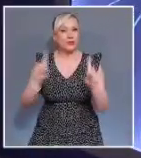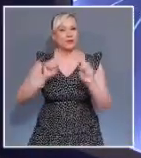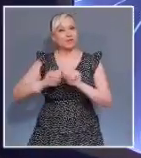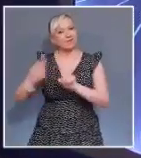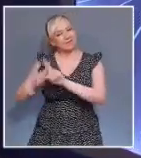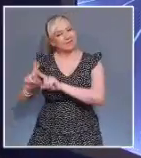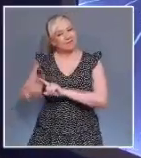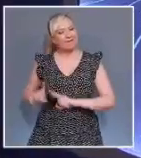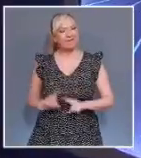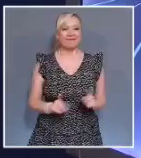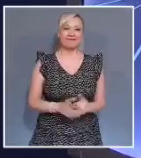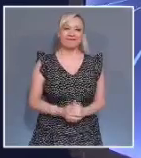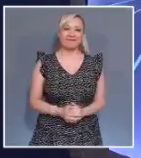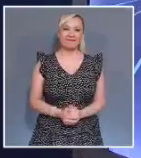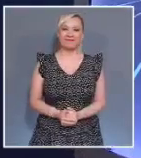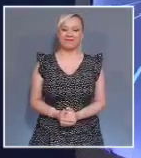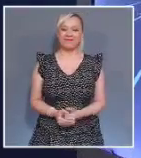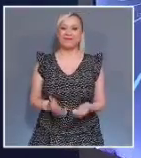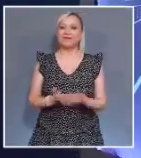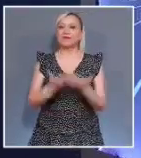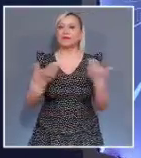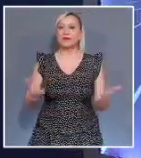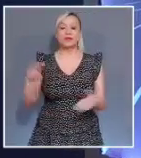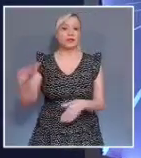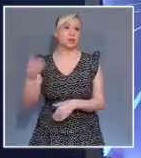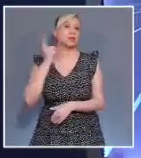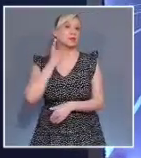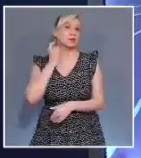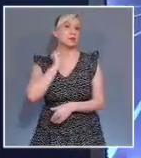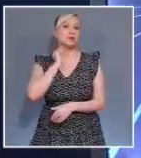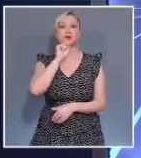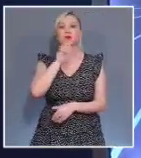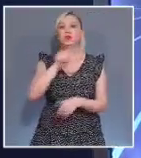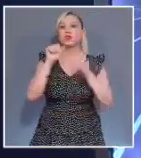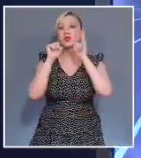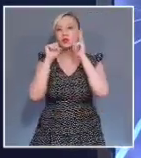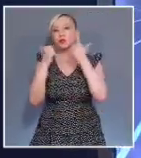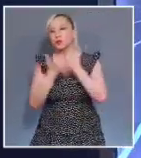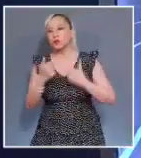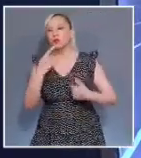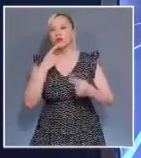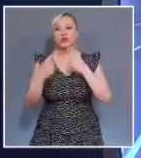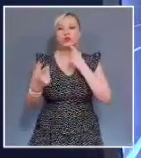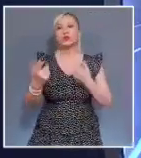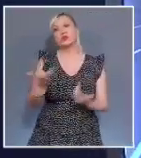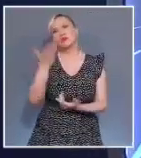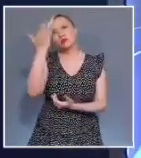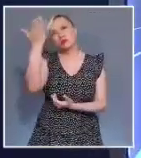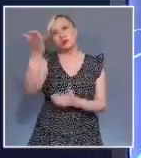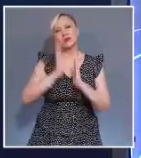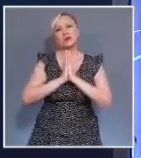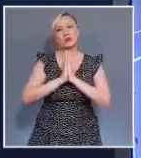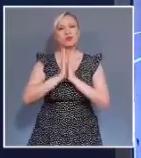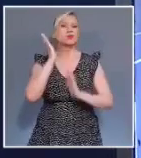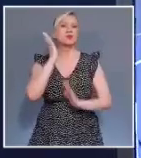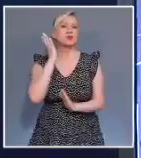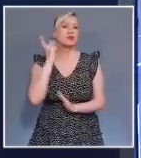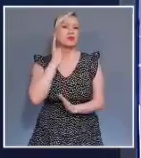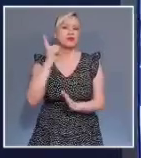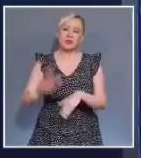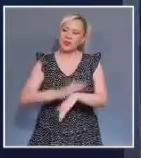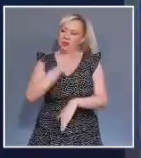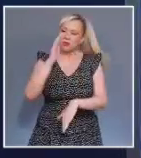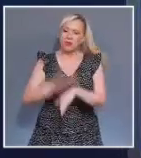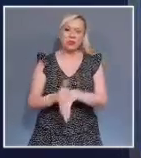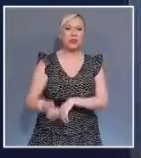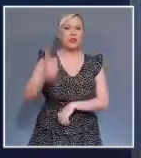Gracias, Laura. Y continuando con temas legislativos, organizaciones de la sociedad civil conminaron al Congreso de la Unión a aprobar la nueva ley